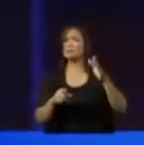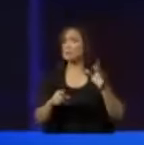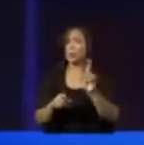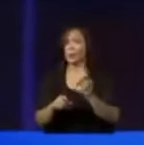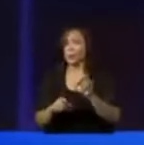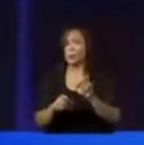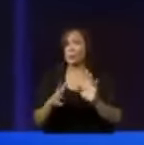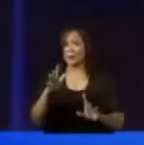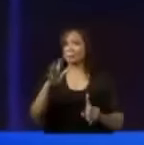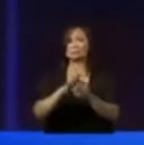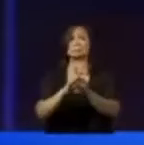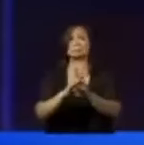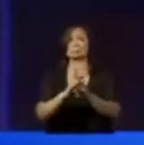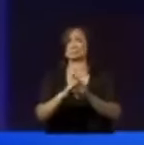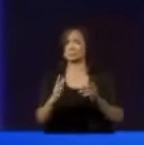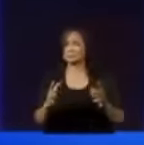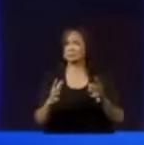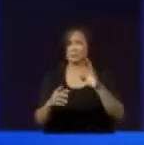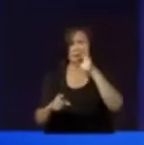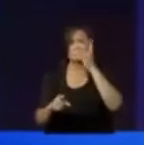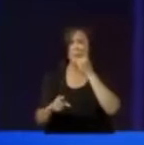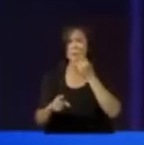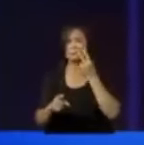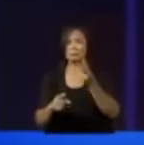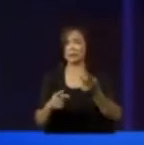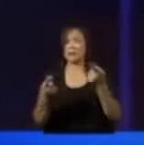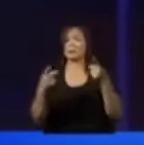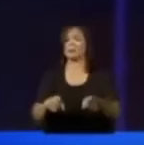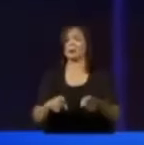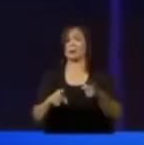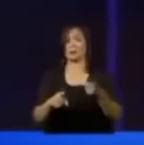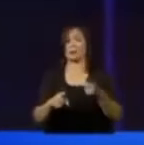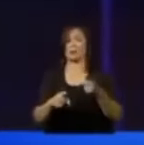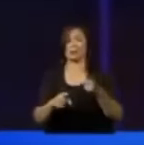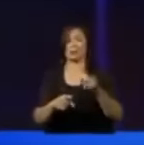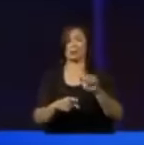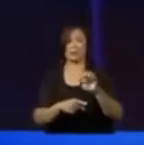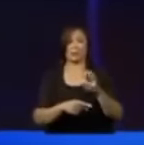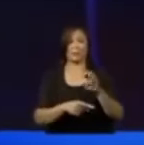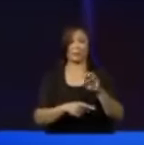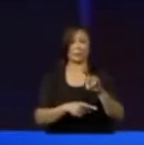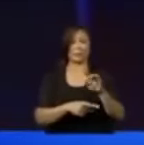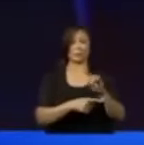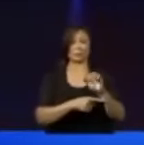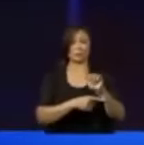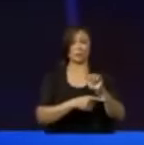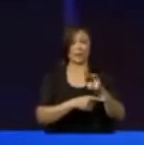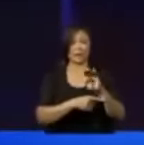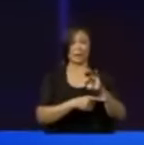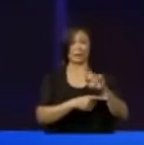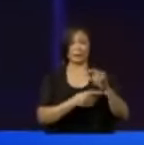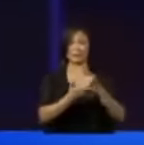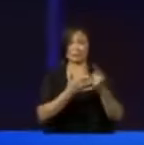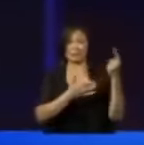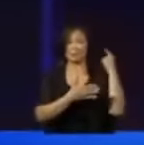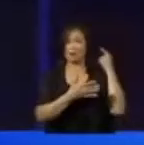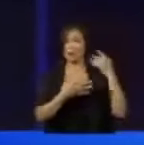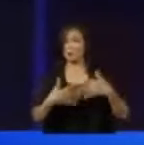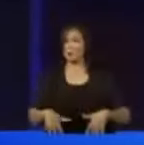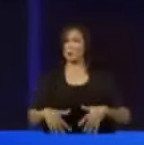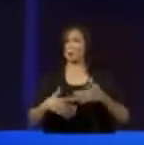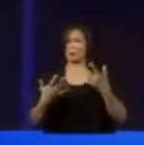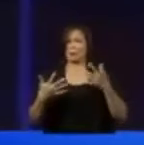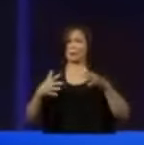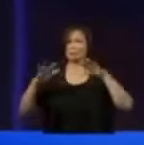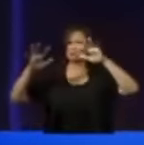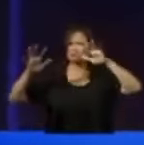venir. Ya lo hemos presenciado en la República Dominicana. Miren lo que pasó en los Emiratos Árabes también en la semana pasada, una cosa